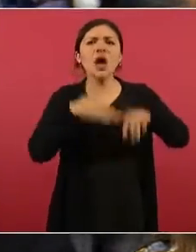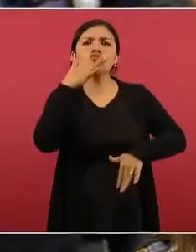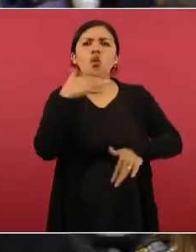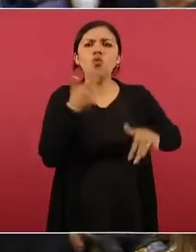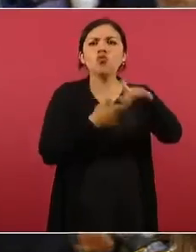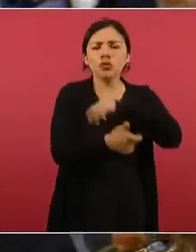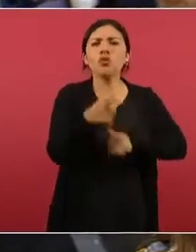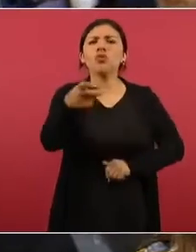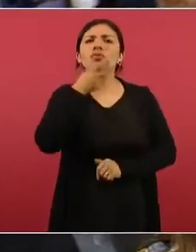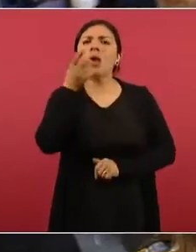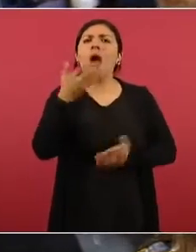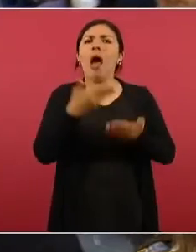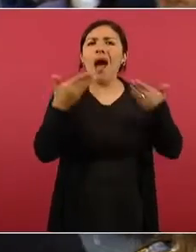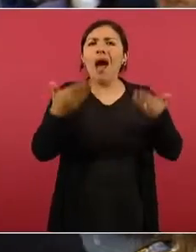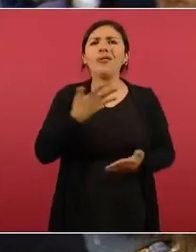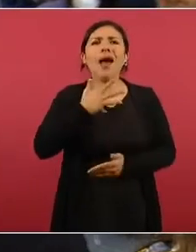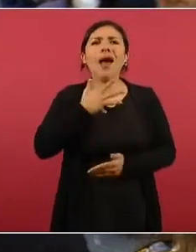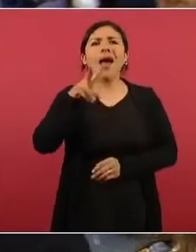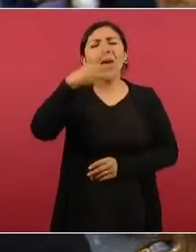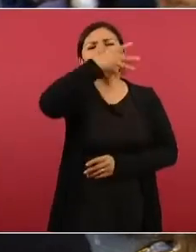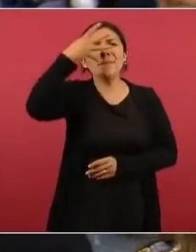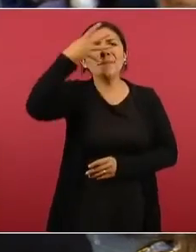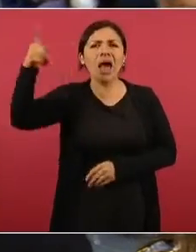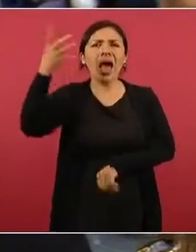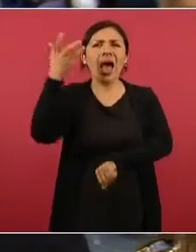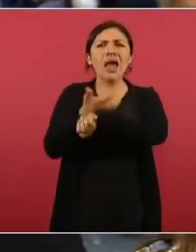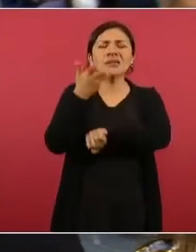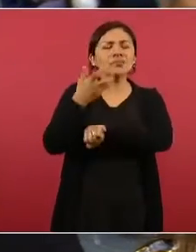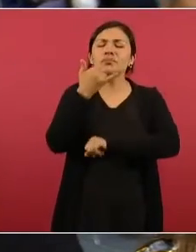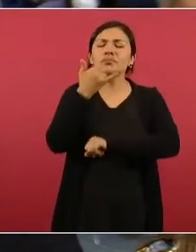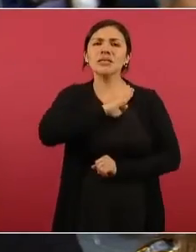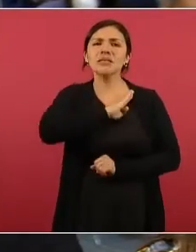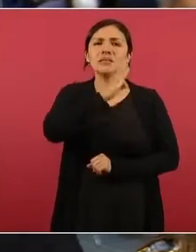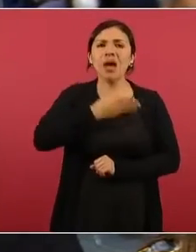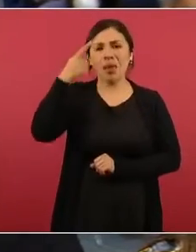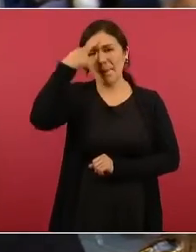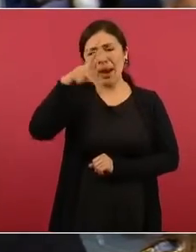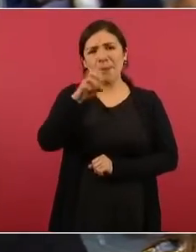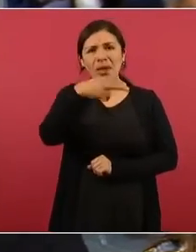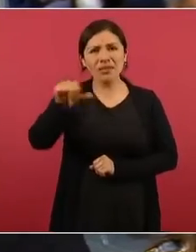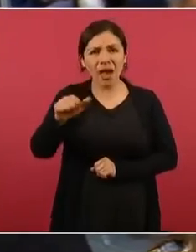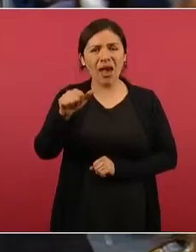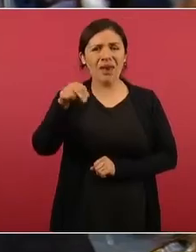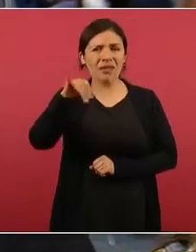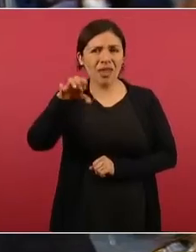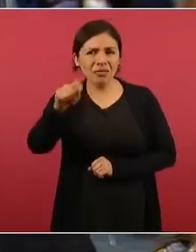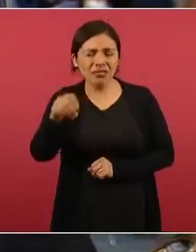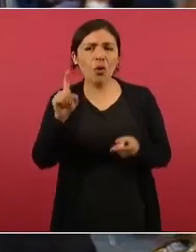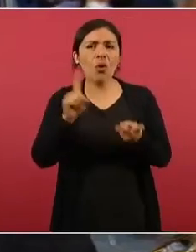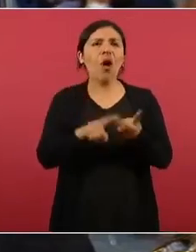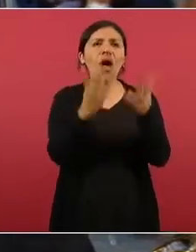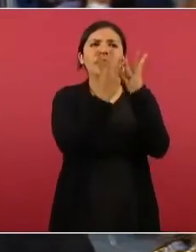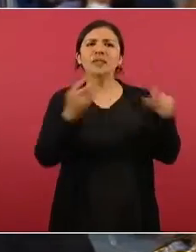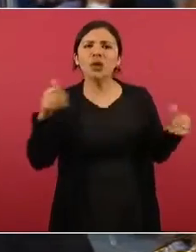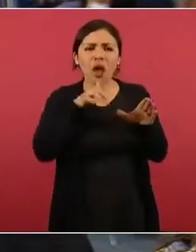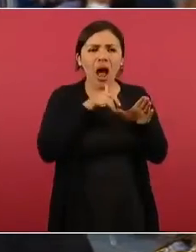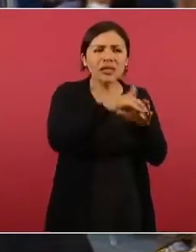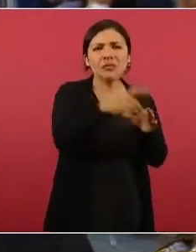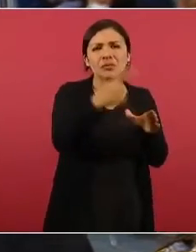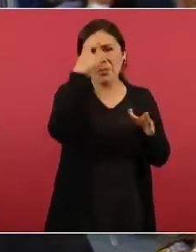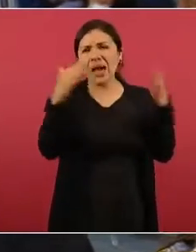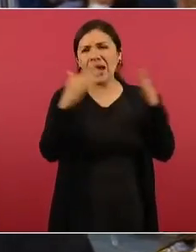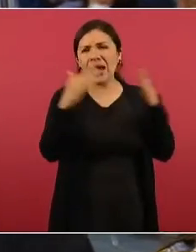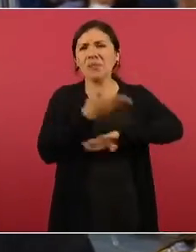visa dorada en España, su vida de millonario, la desaparición, válgame Dios, del archivo de la Casa Blanca, como lo